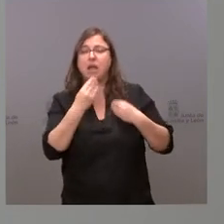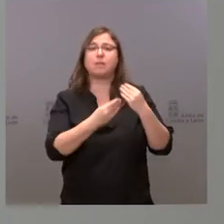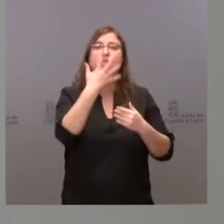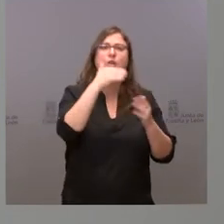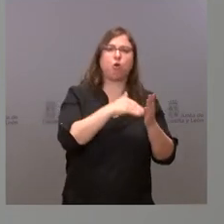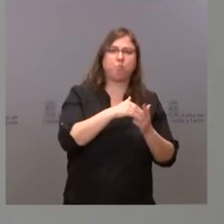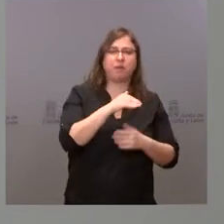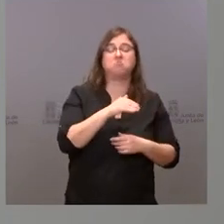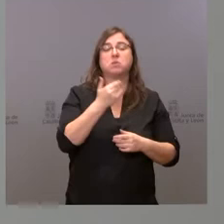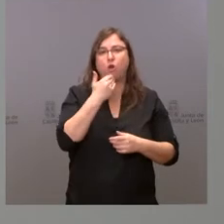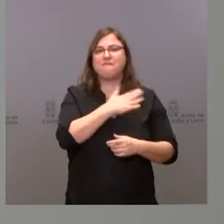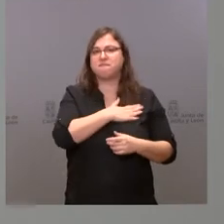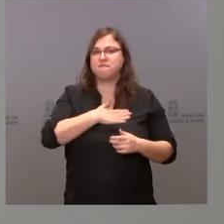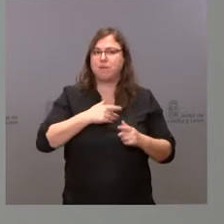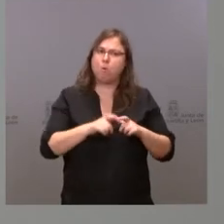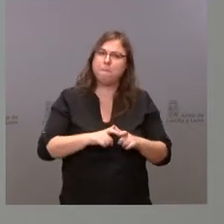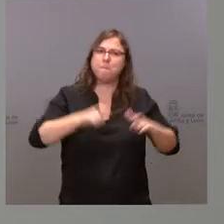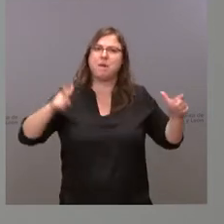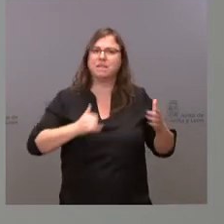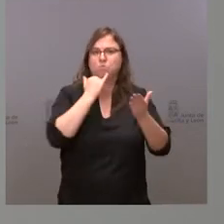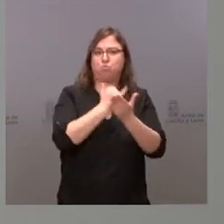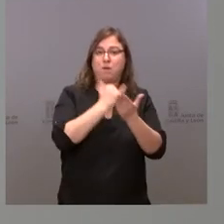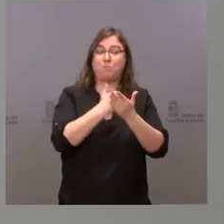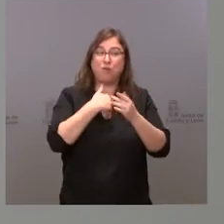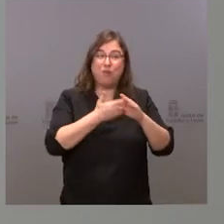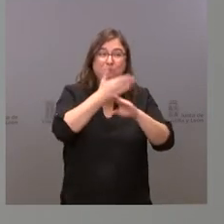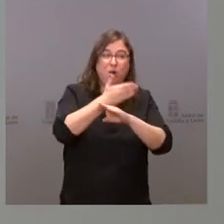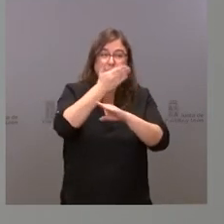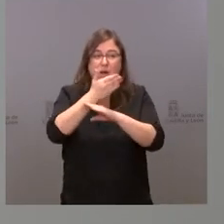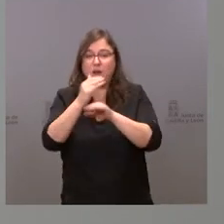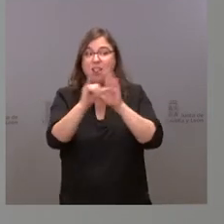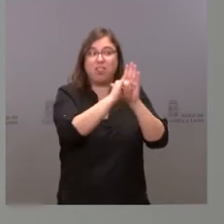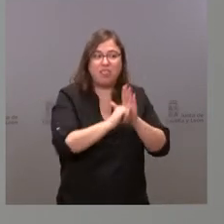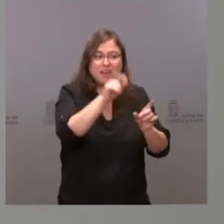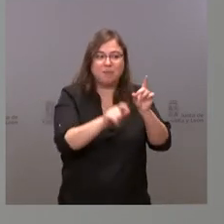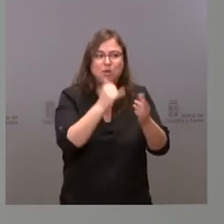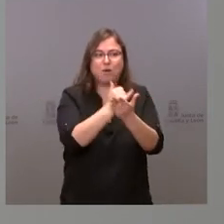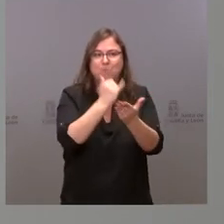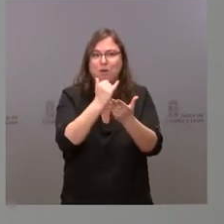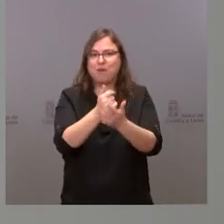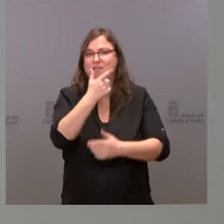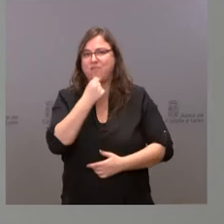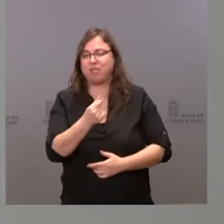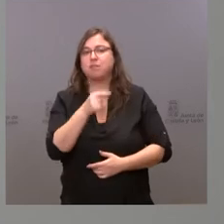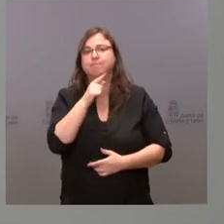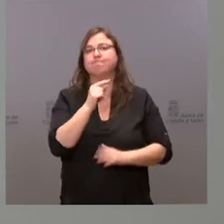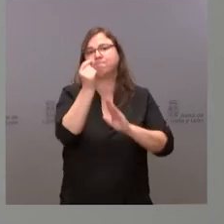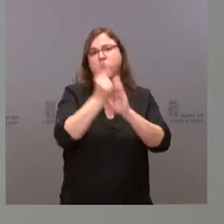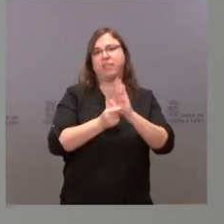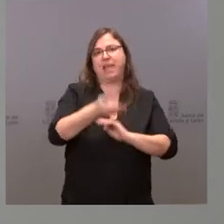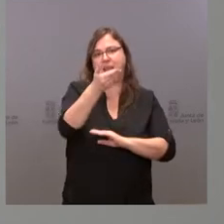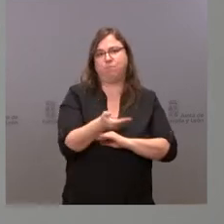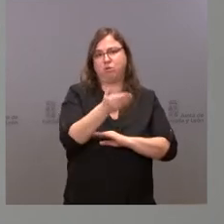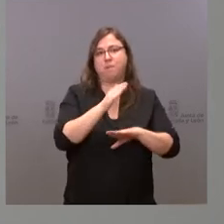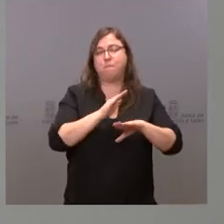considerablemente al acercar estas pruebas a la población porque nos parece que es una de las manías una de las medidas importantes a la